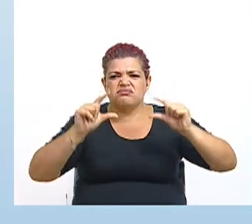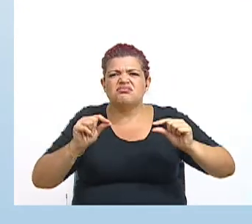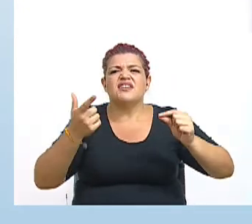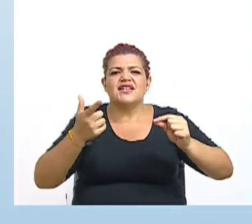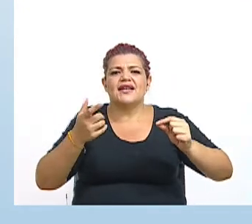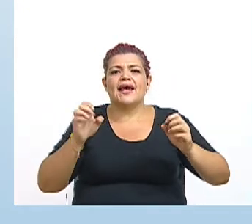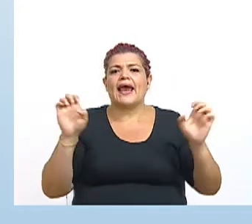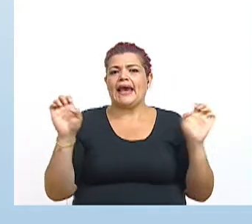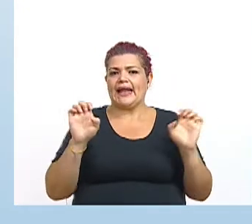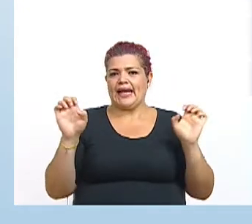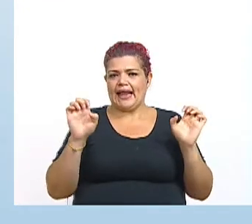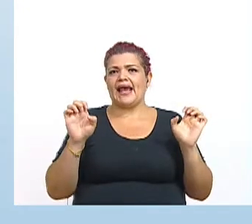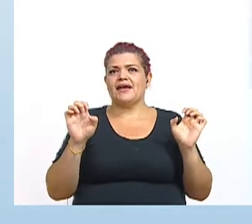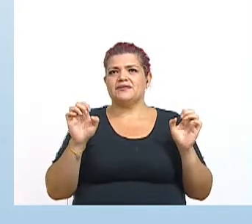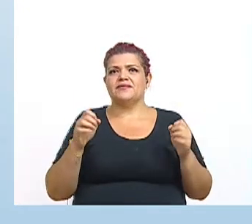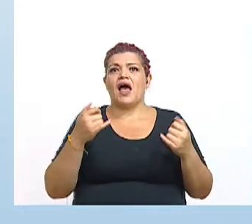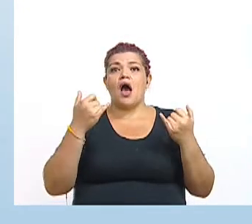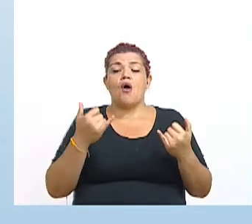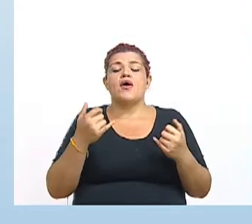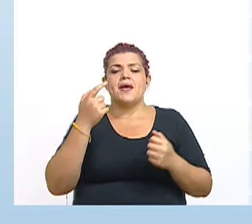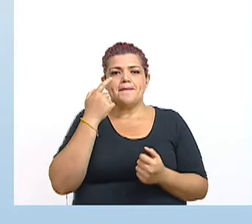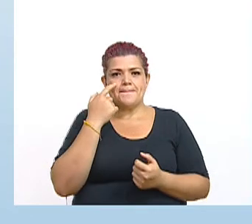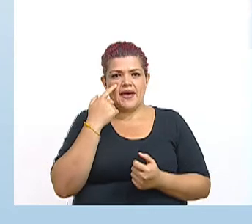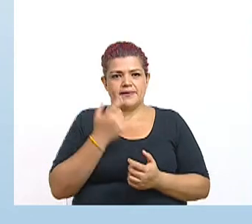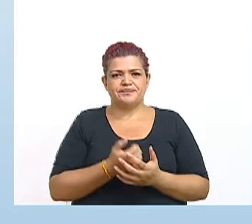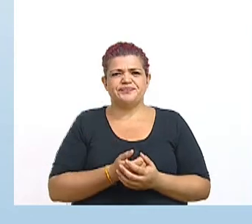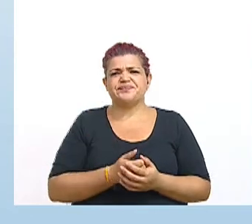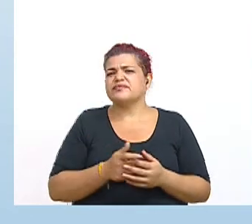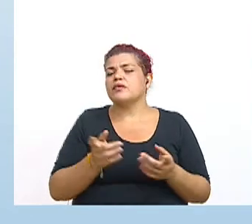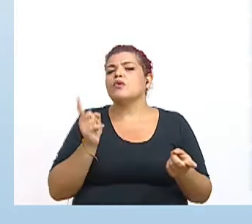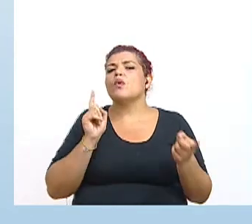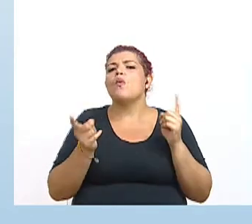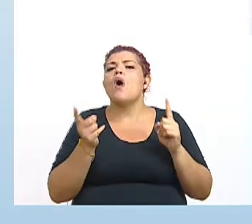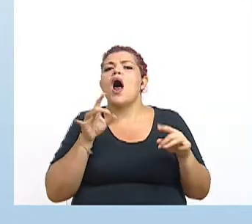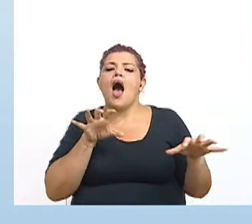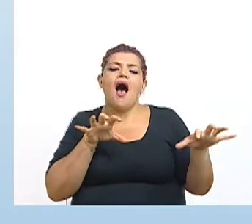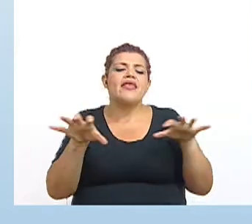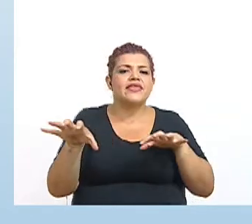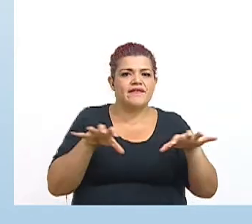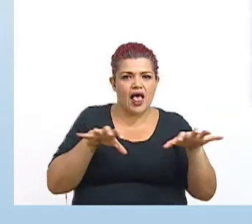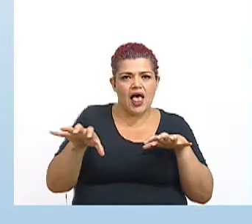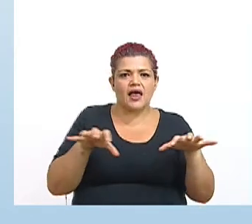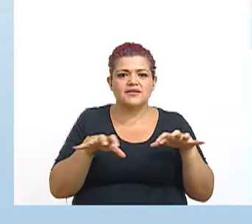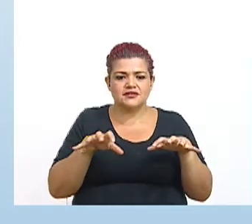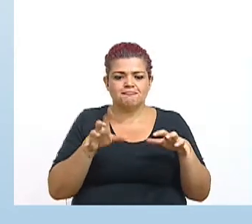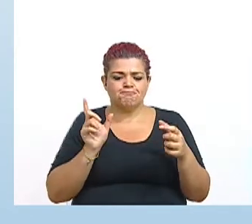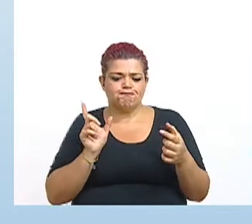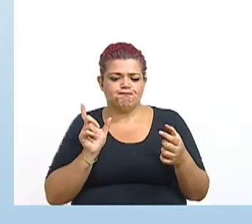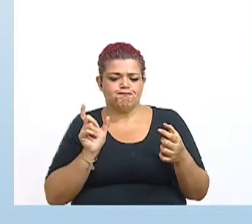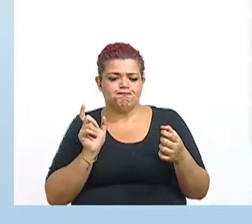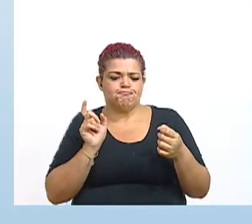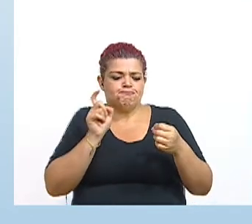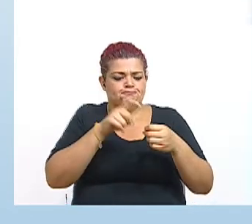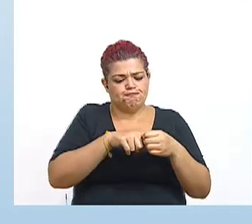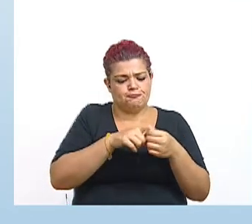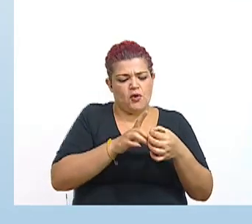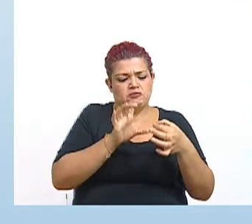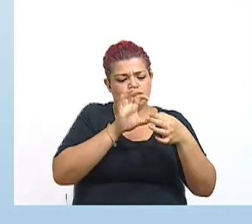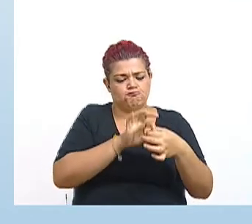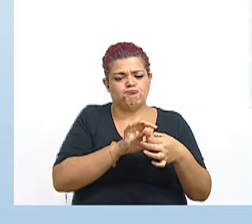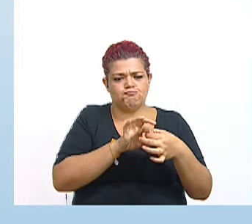Bien, vamos a valorar en este momento entonces cuáles actividades vinculadas a la huella ecológica son las que desarrollamos